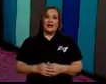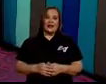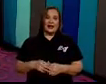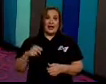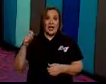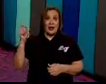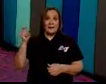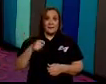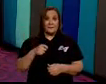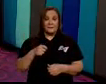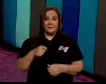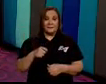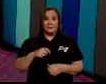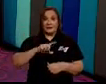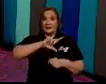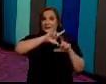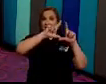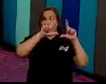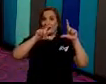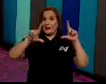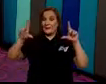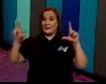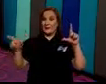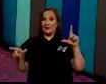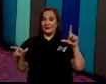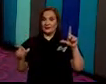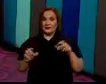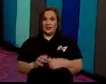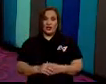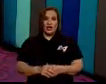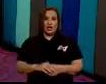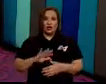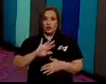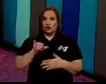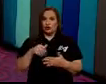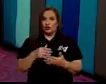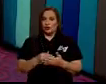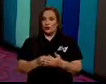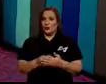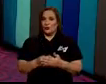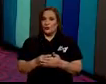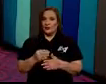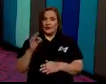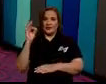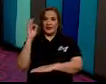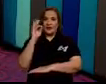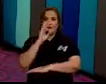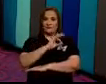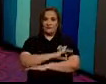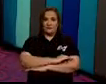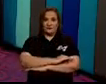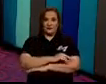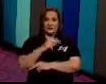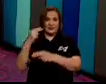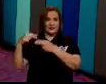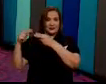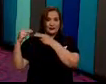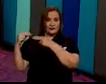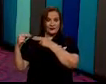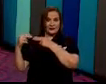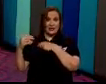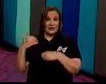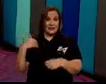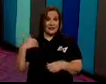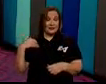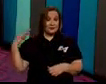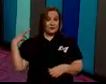porque en él coinciden todas aquellas fechas históricas, pero también tenemos invitadas. Recuerden que